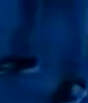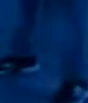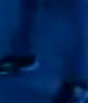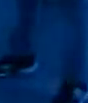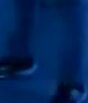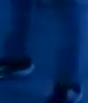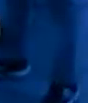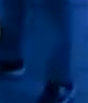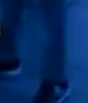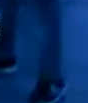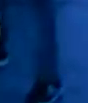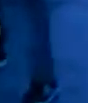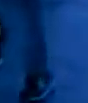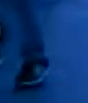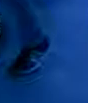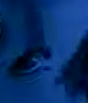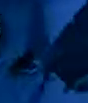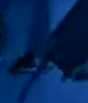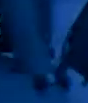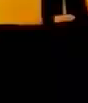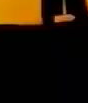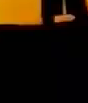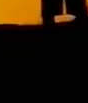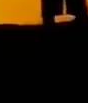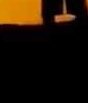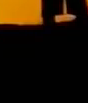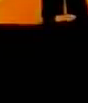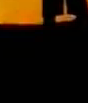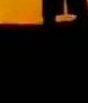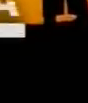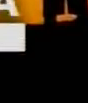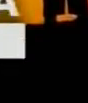de las cenizas podemos resurgir.